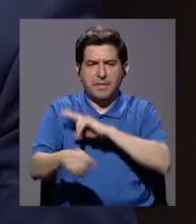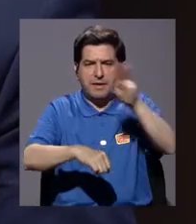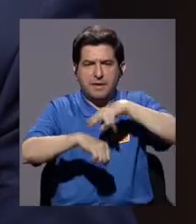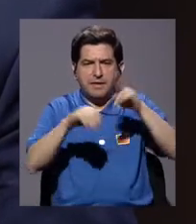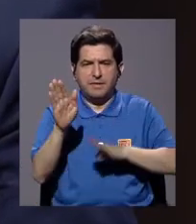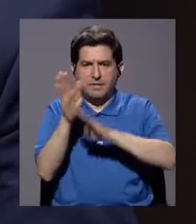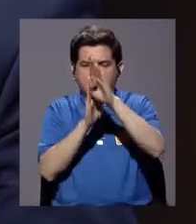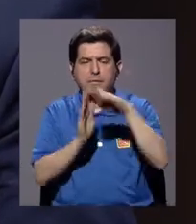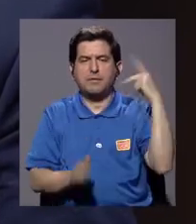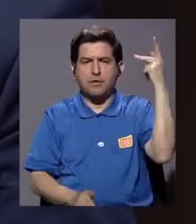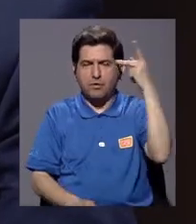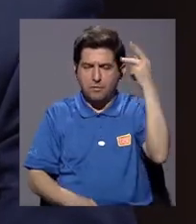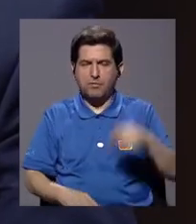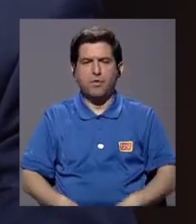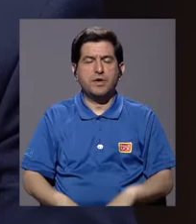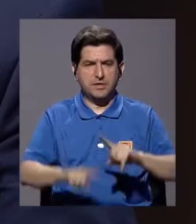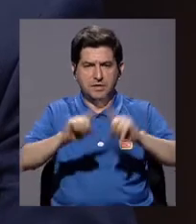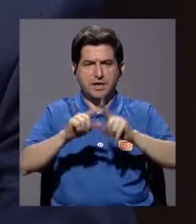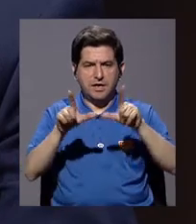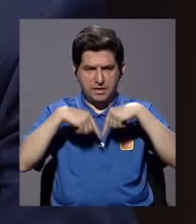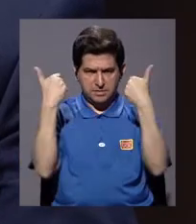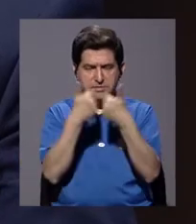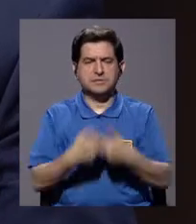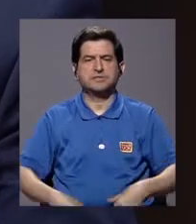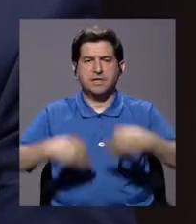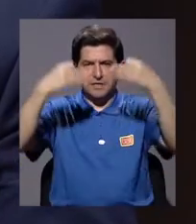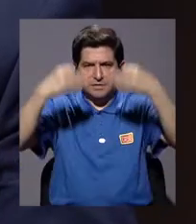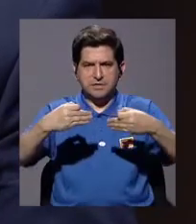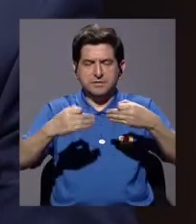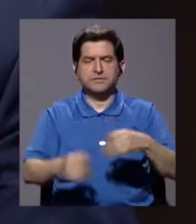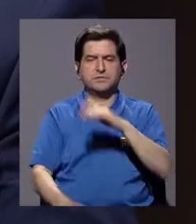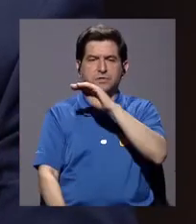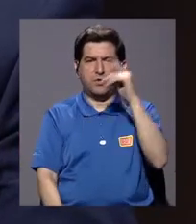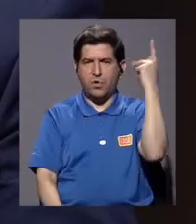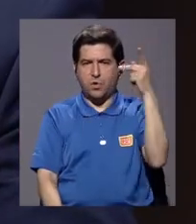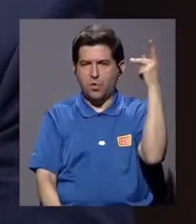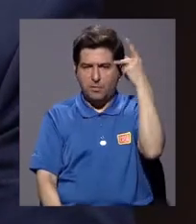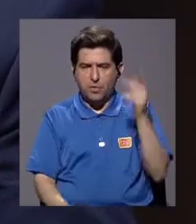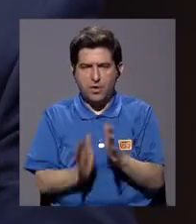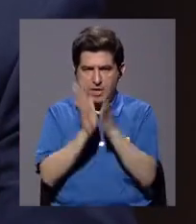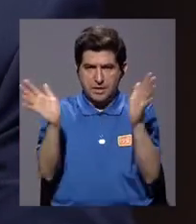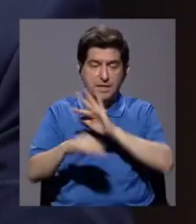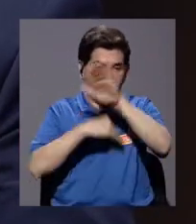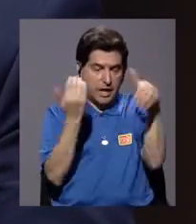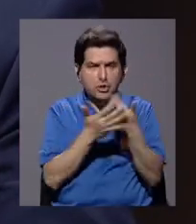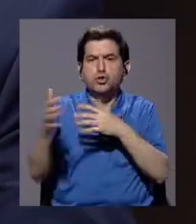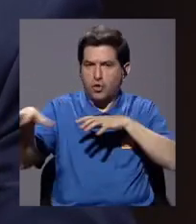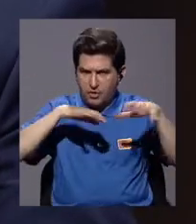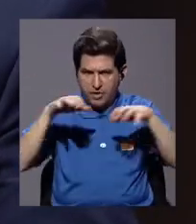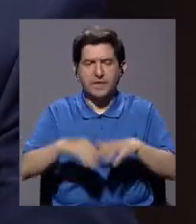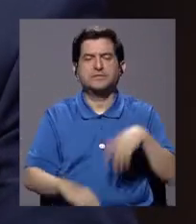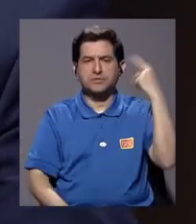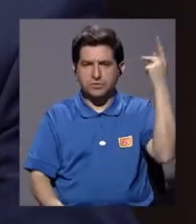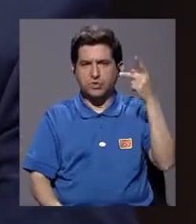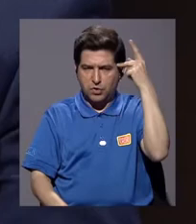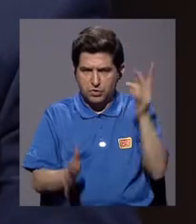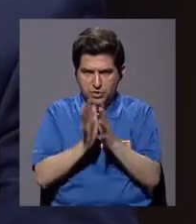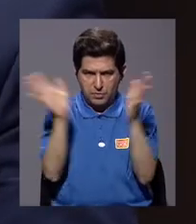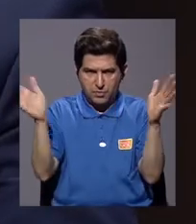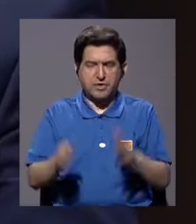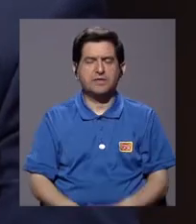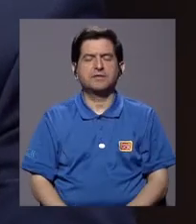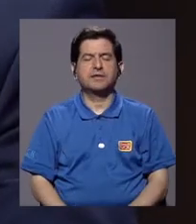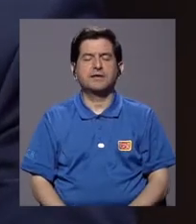el Plan Nacional de Desarrollo, las políticas sectoriales, los decretos de política pública, todas las acciones de política pública de